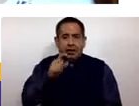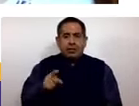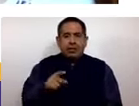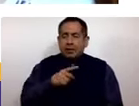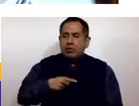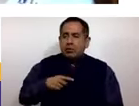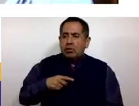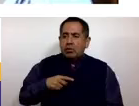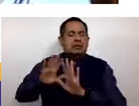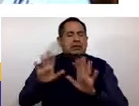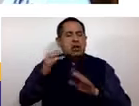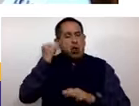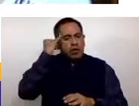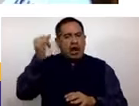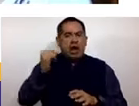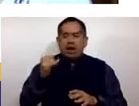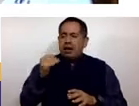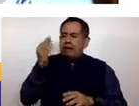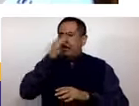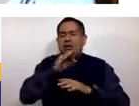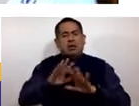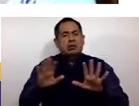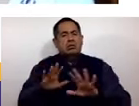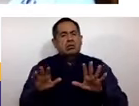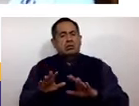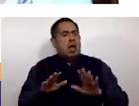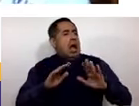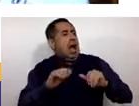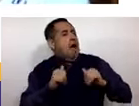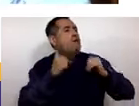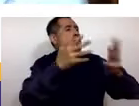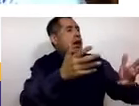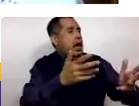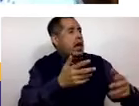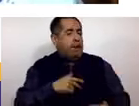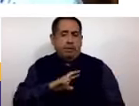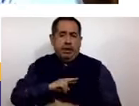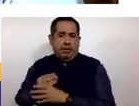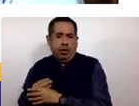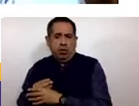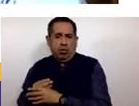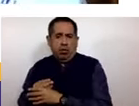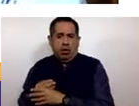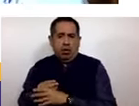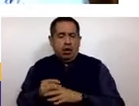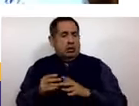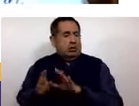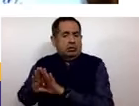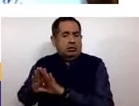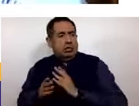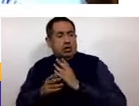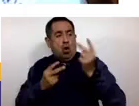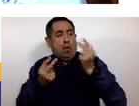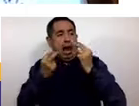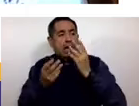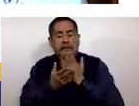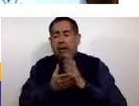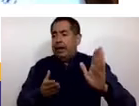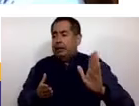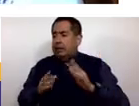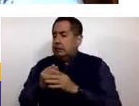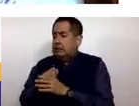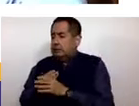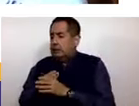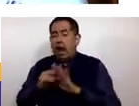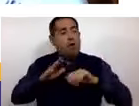esta dicotomía pues tan falsa, ¿no? De lo público, que es una cosa, y lo privado, que es a puerta cerrada siempre y que no hay que